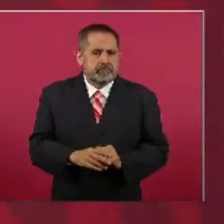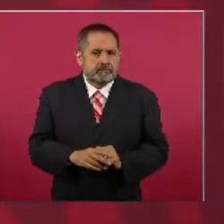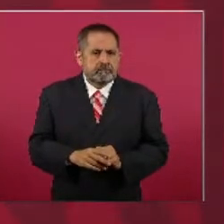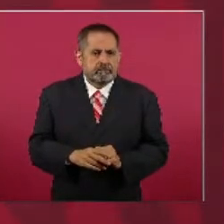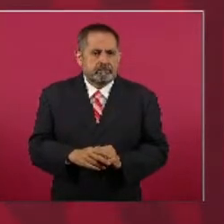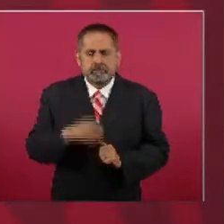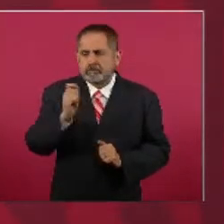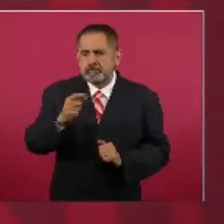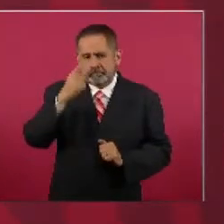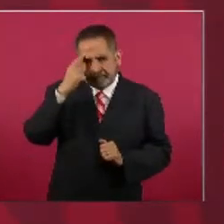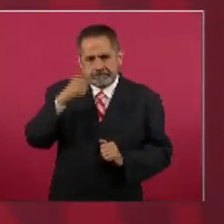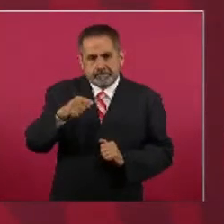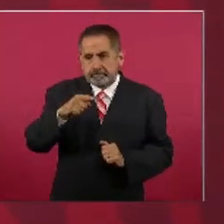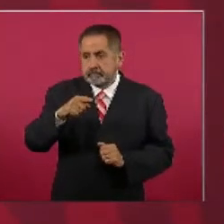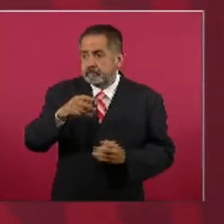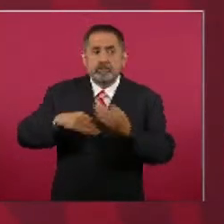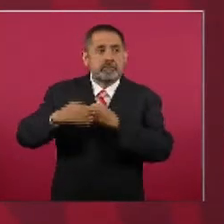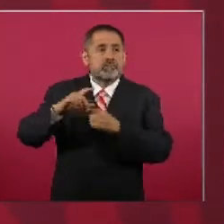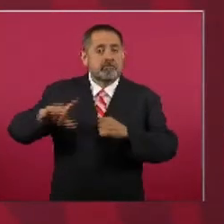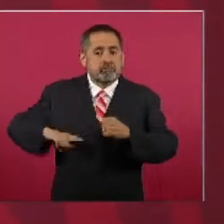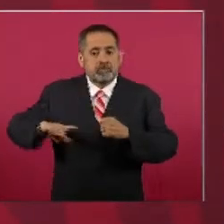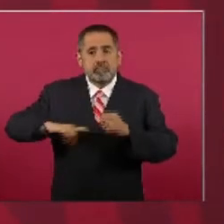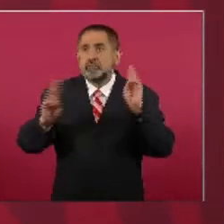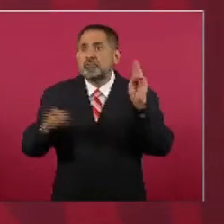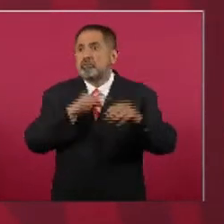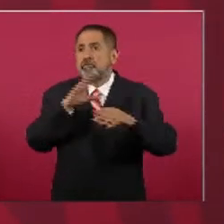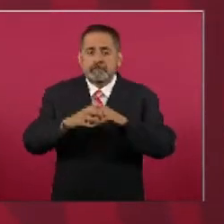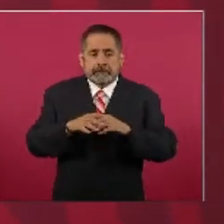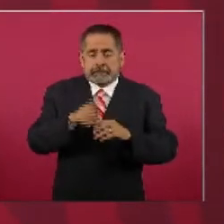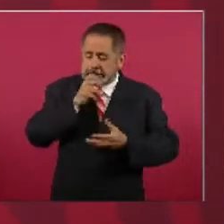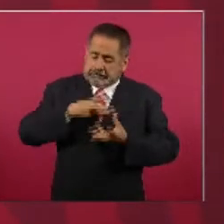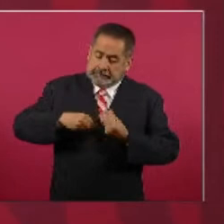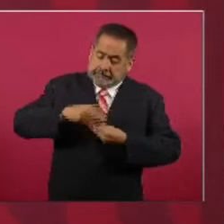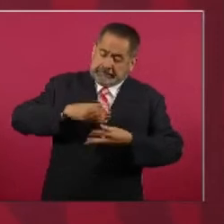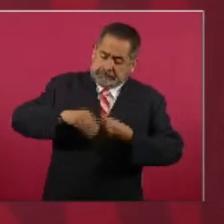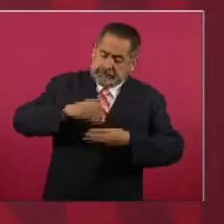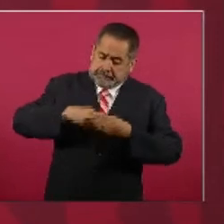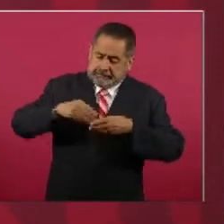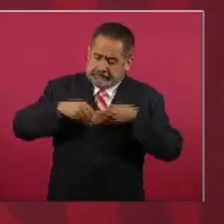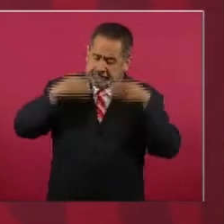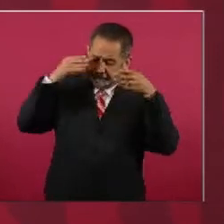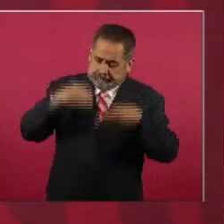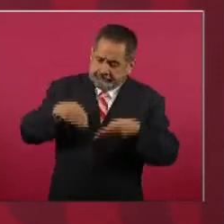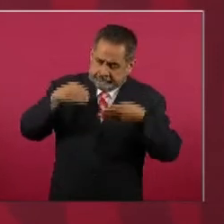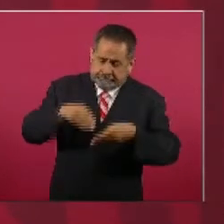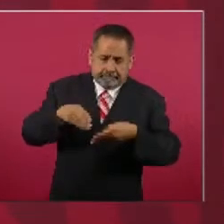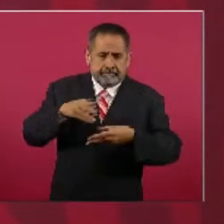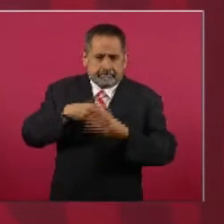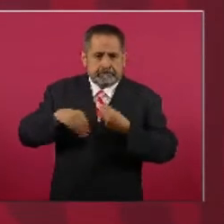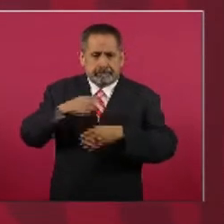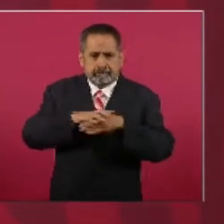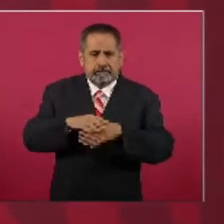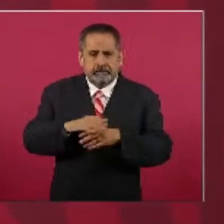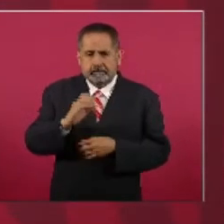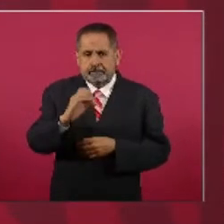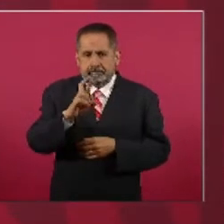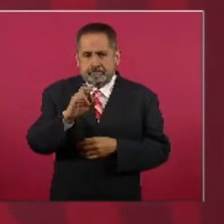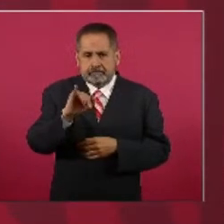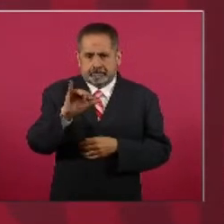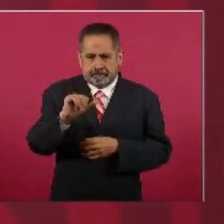para que todos los gobiernos del mundo nos podamos dedicar para enfrentar la